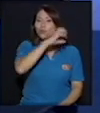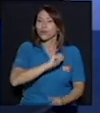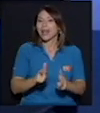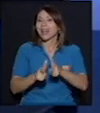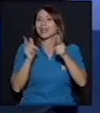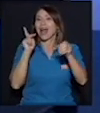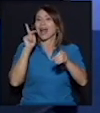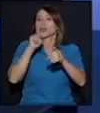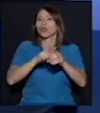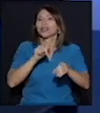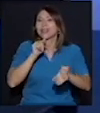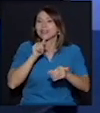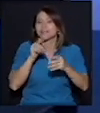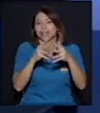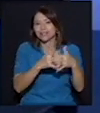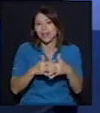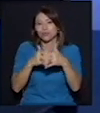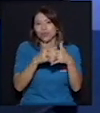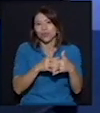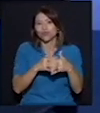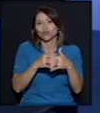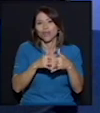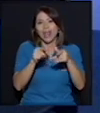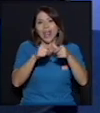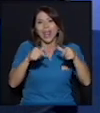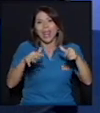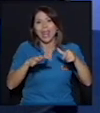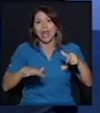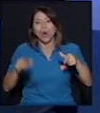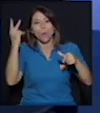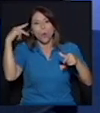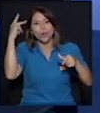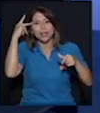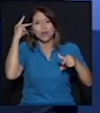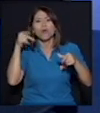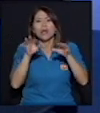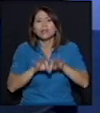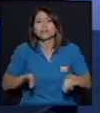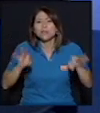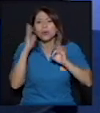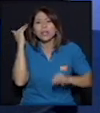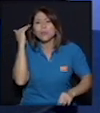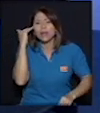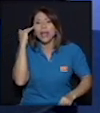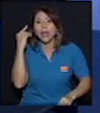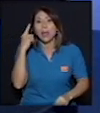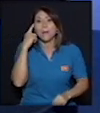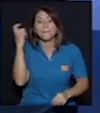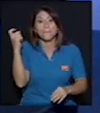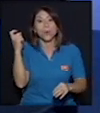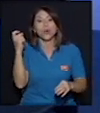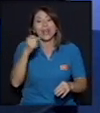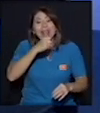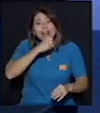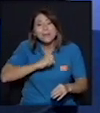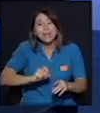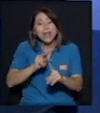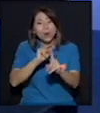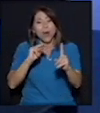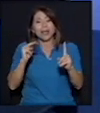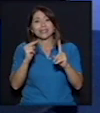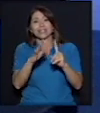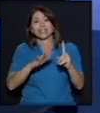Unidos, es el gran actor geopolítico. ¿Y por qué es importante? Porque el viejo axioma de los